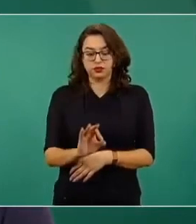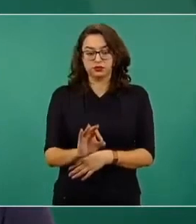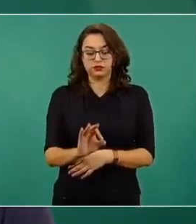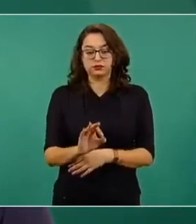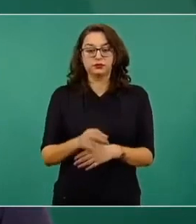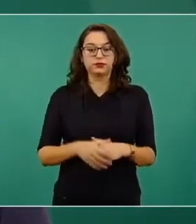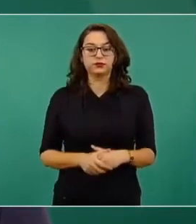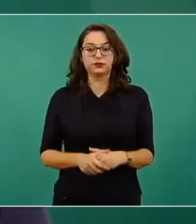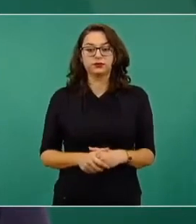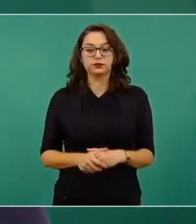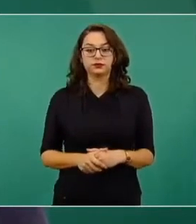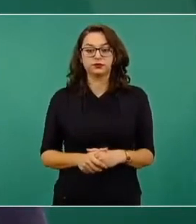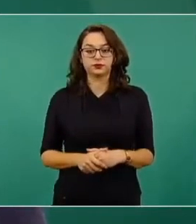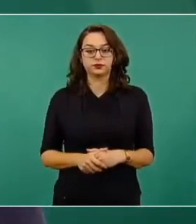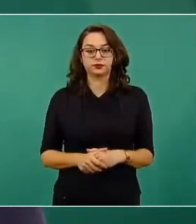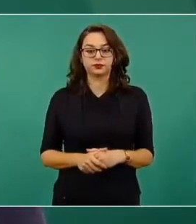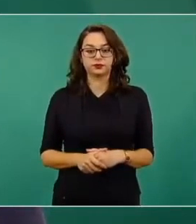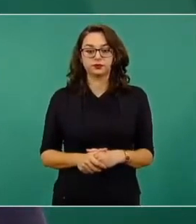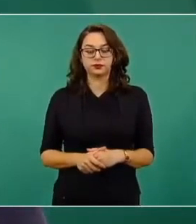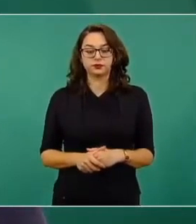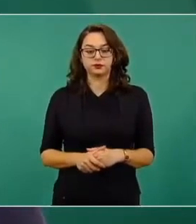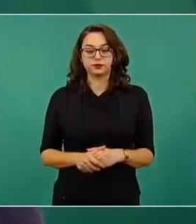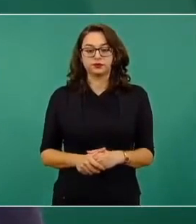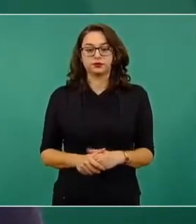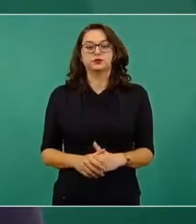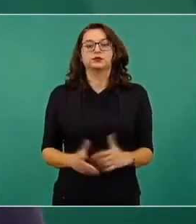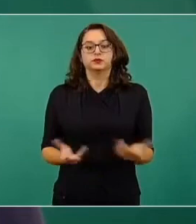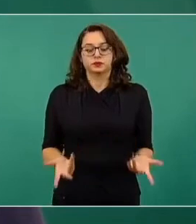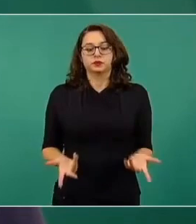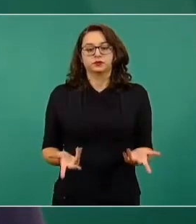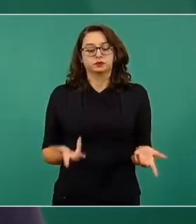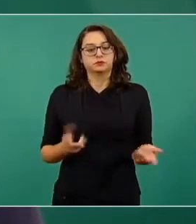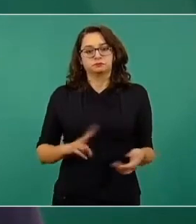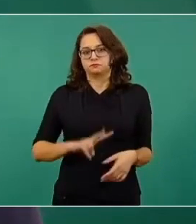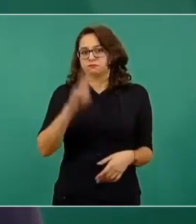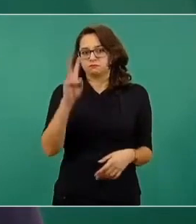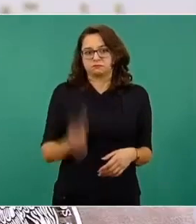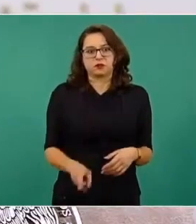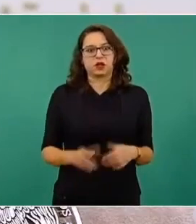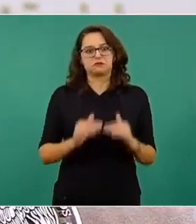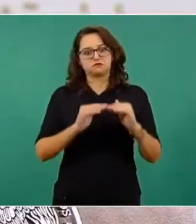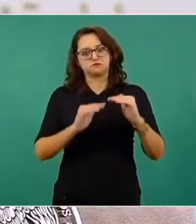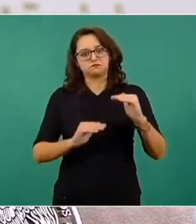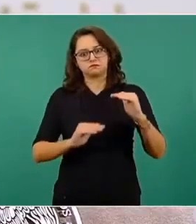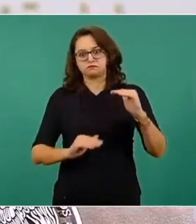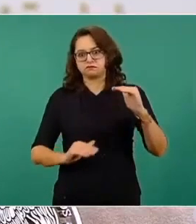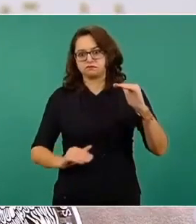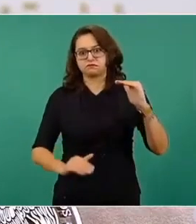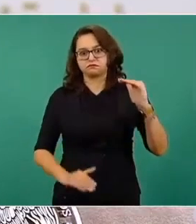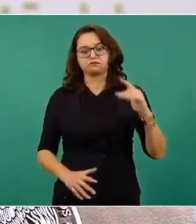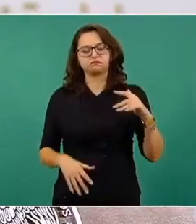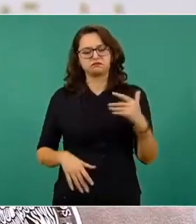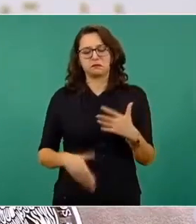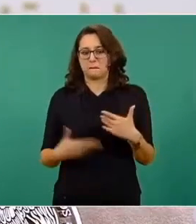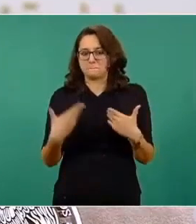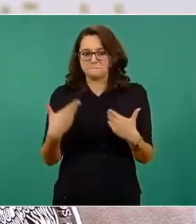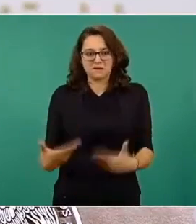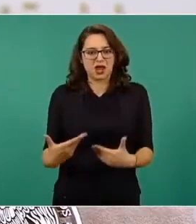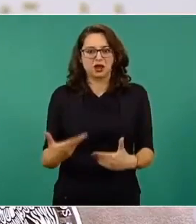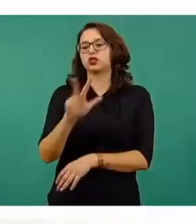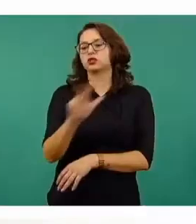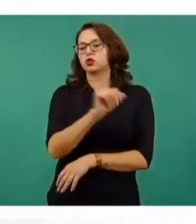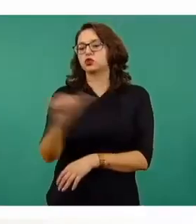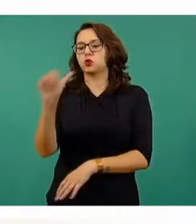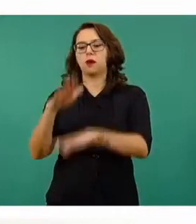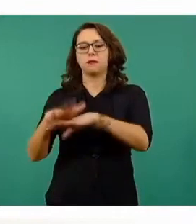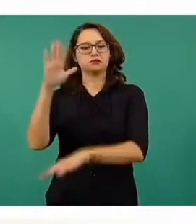semana. Y es el tramo de reducción más sostenido que hemos tenido desde el inicio de la